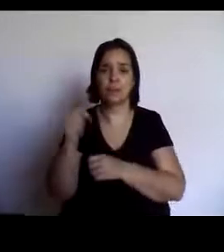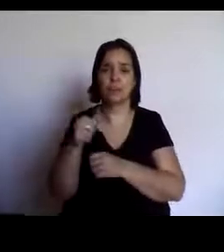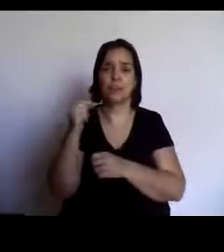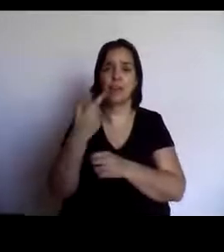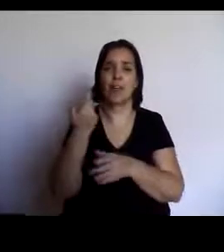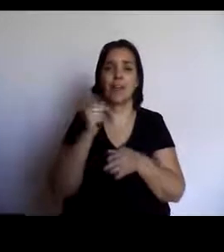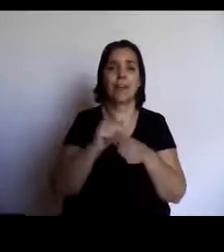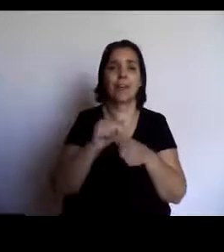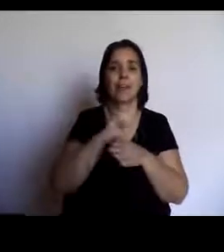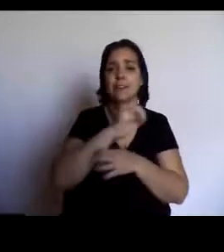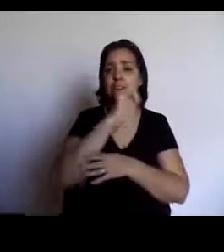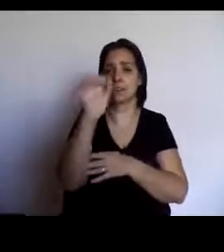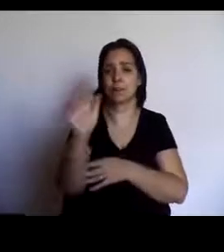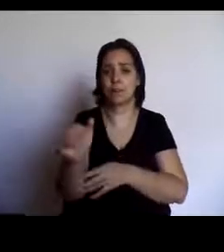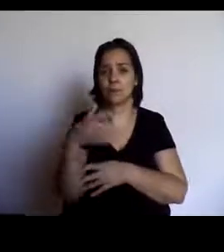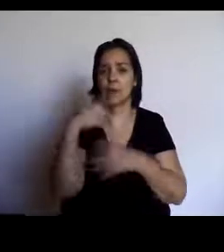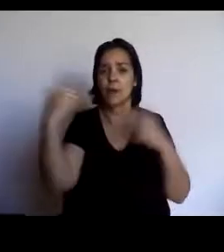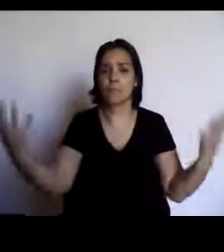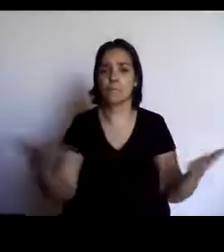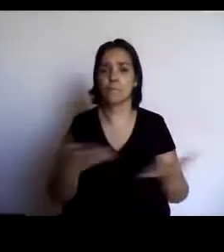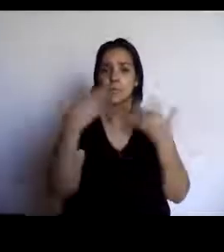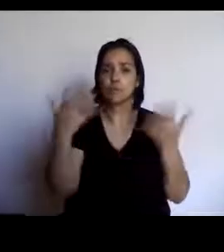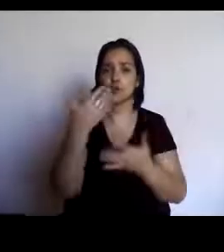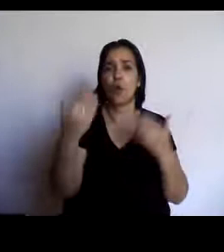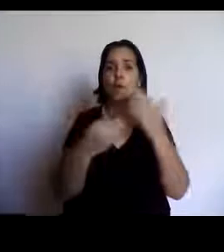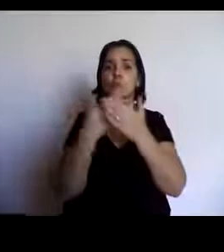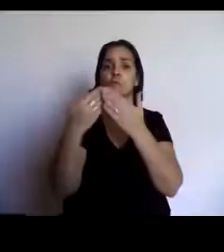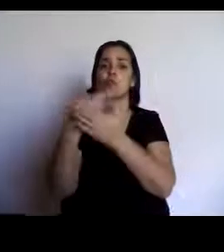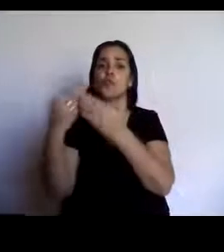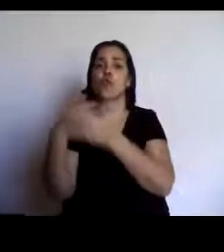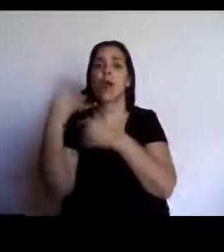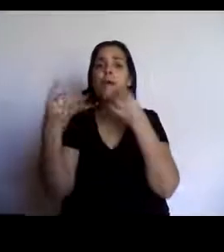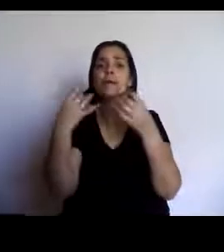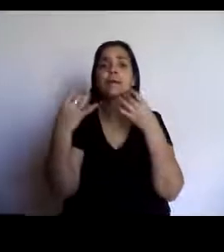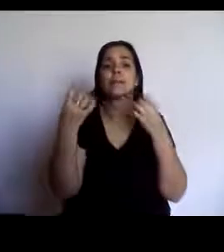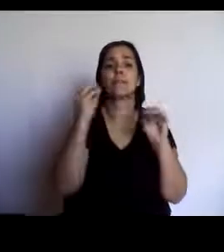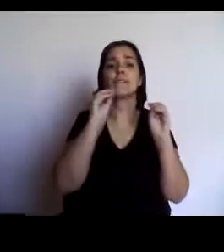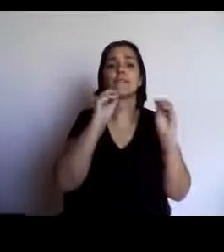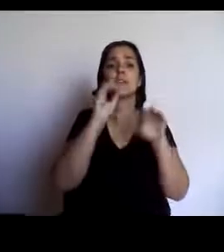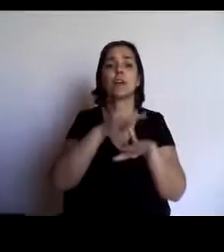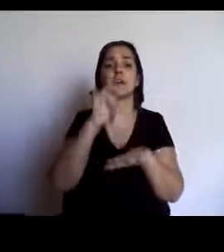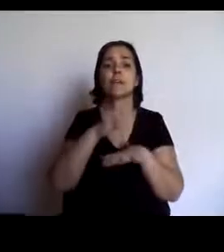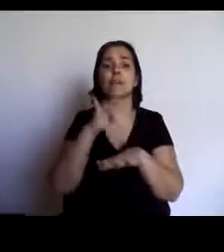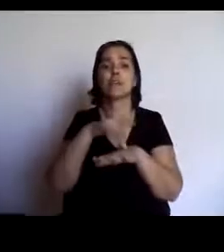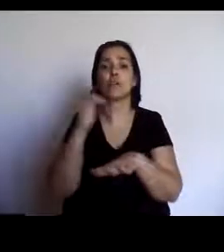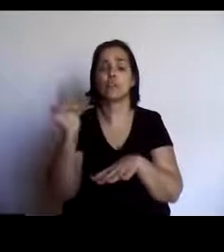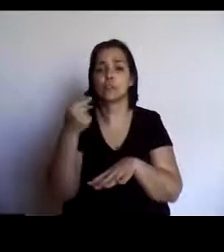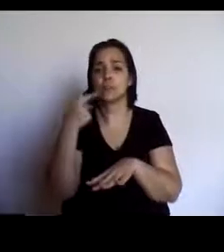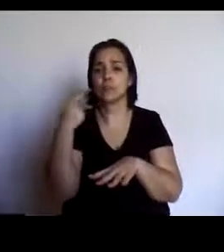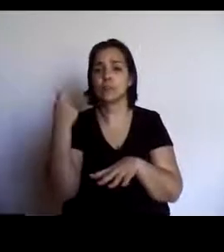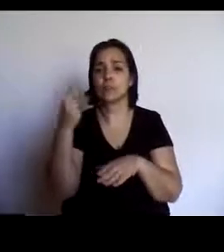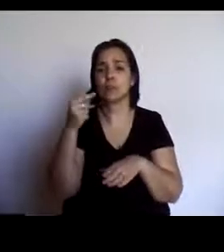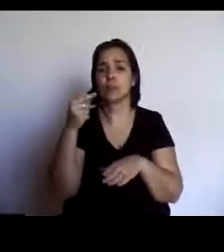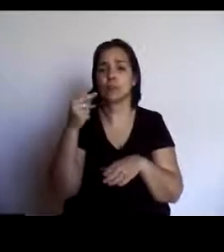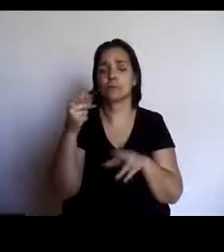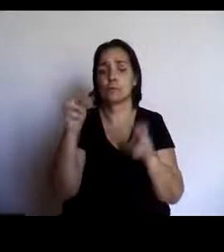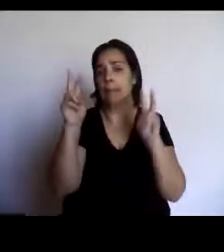europeo, fomentamos también jornadas y acciones formativas y de sensibilización sobre la Unión